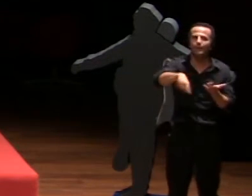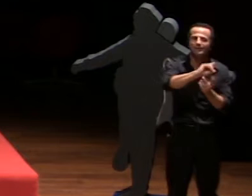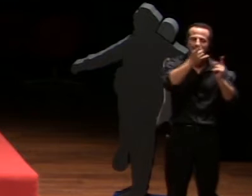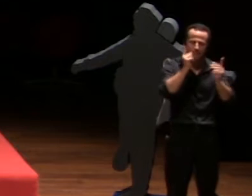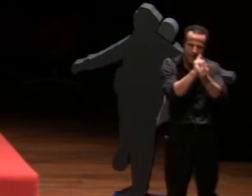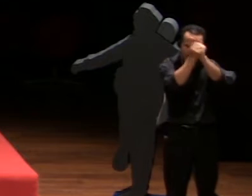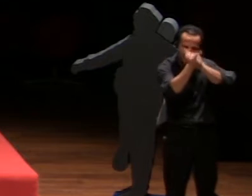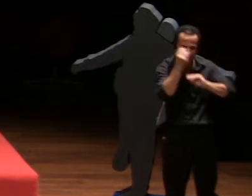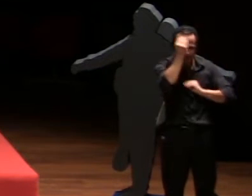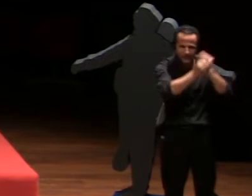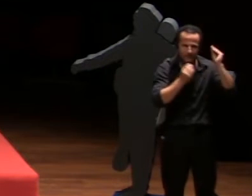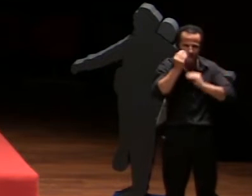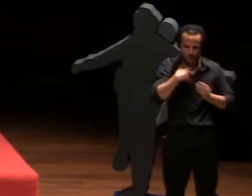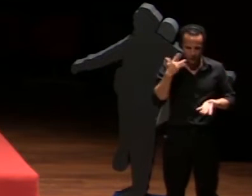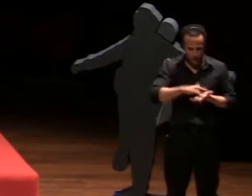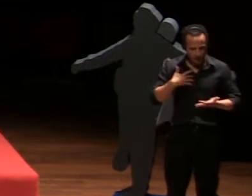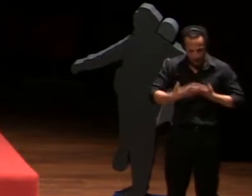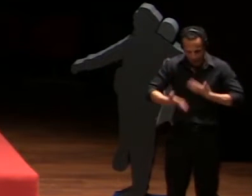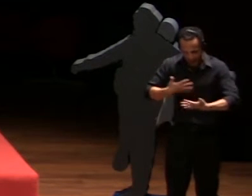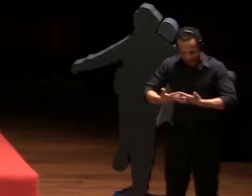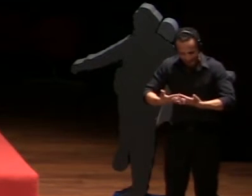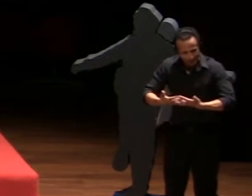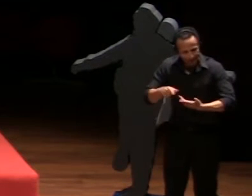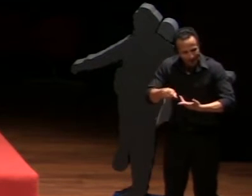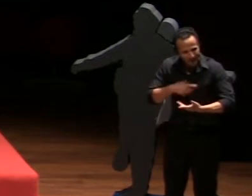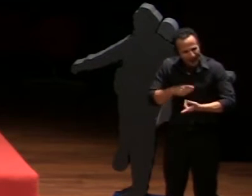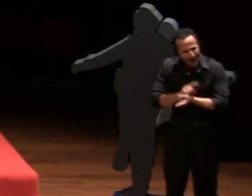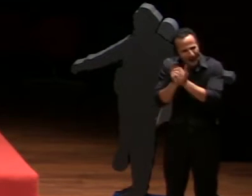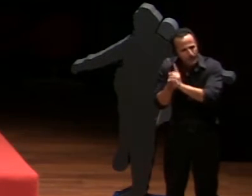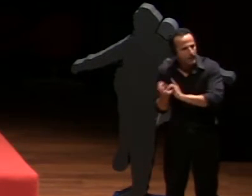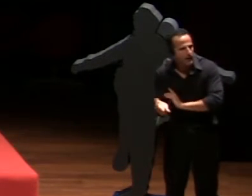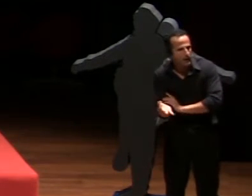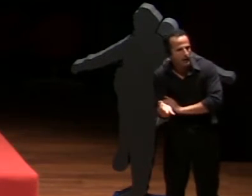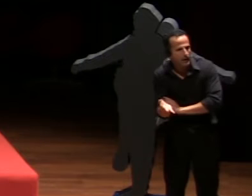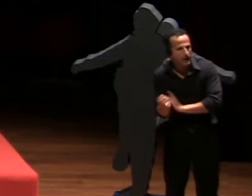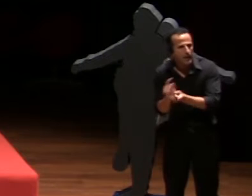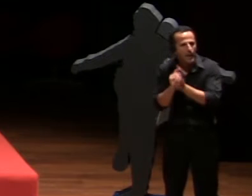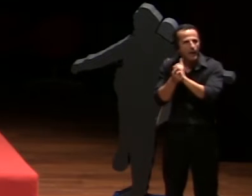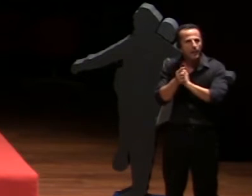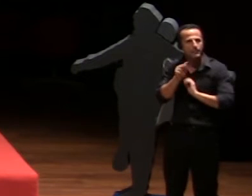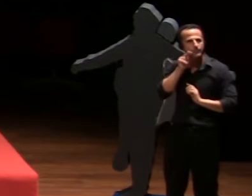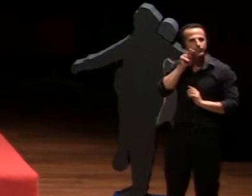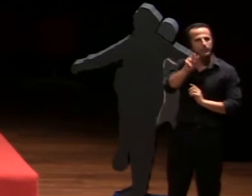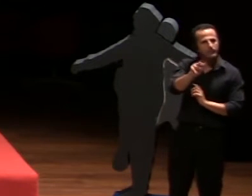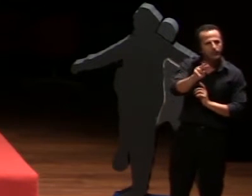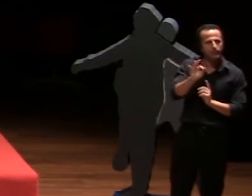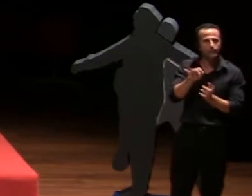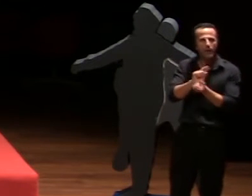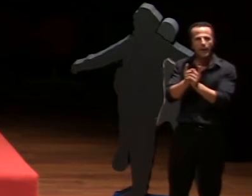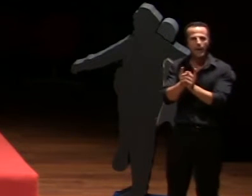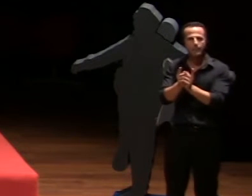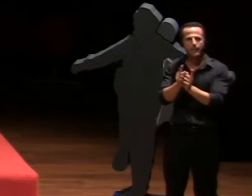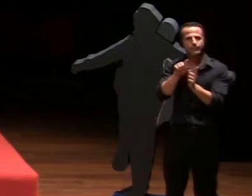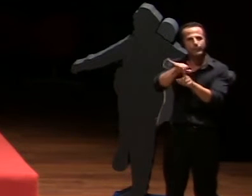sobre verdaderamente con nuestras actuaciones, ¿qué estamos cambiando? ¿Estamos cambiando la percepción del entorno,